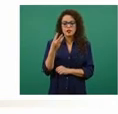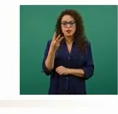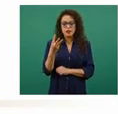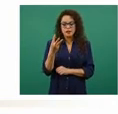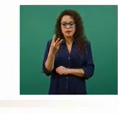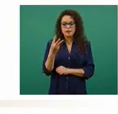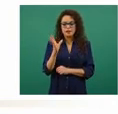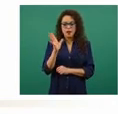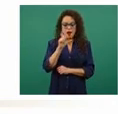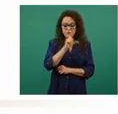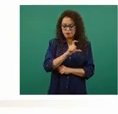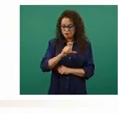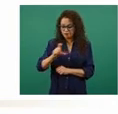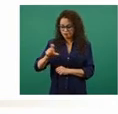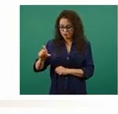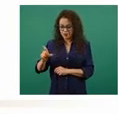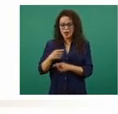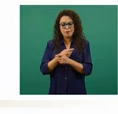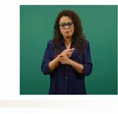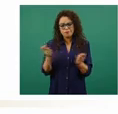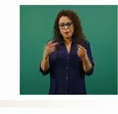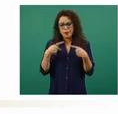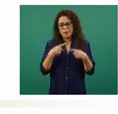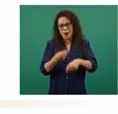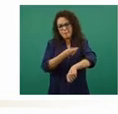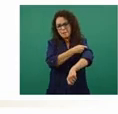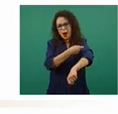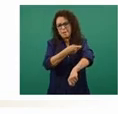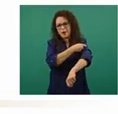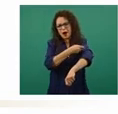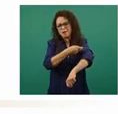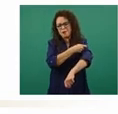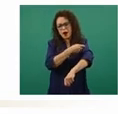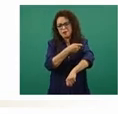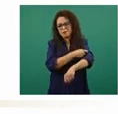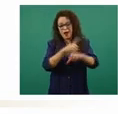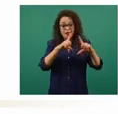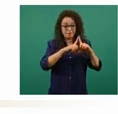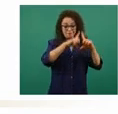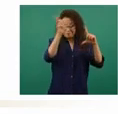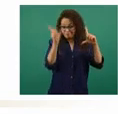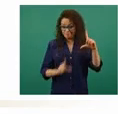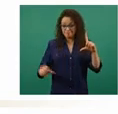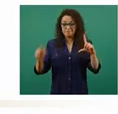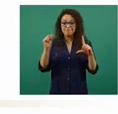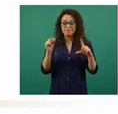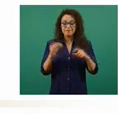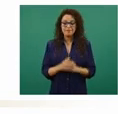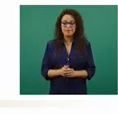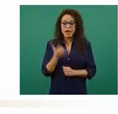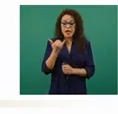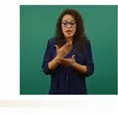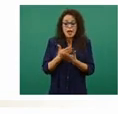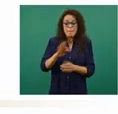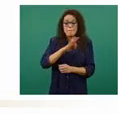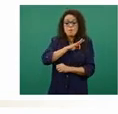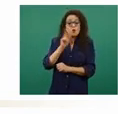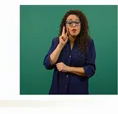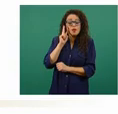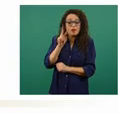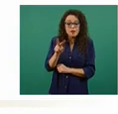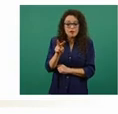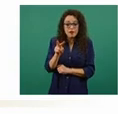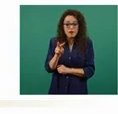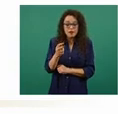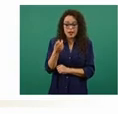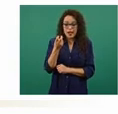556.473 dosis de vacunas aplicadas en todo el territorio nacional, y además podemos ver cómo con este